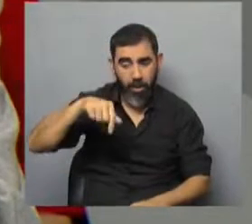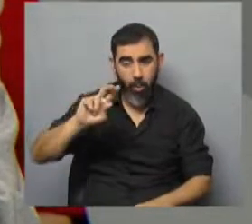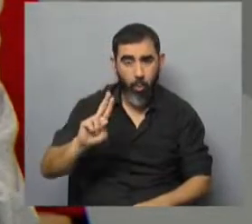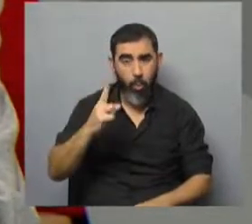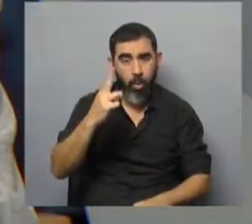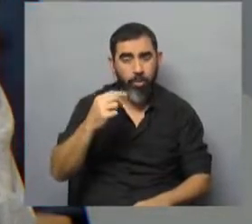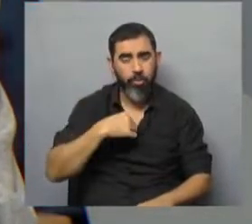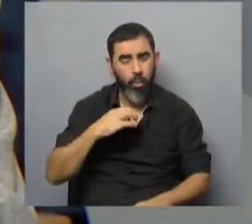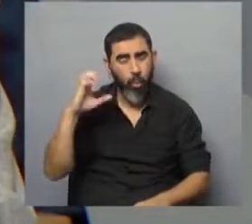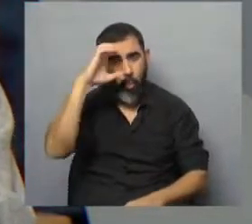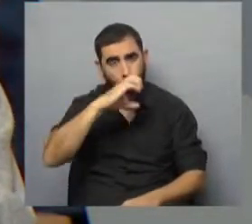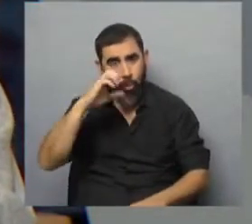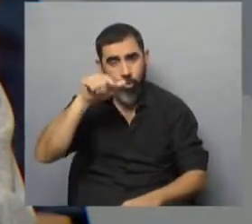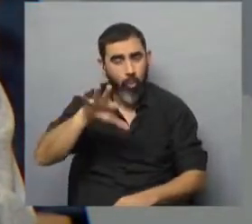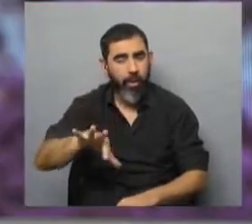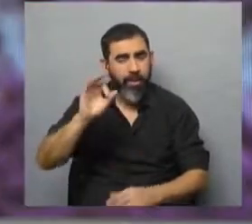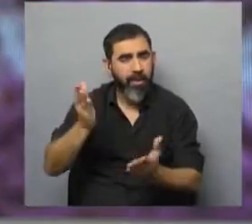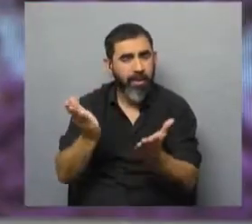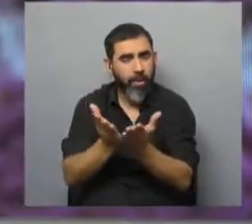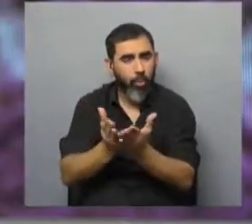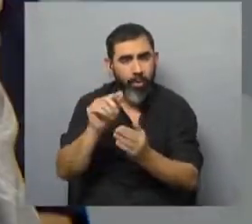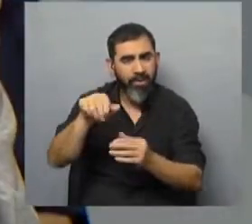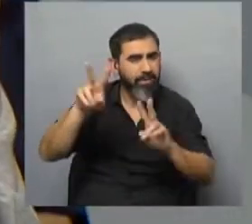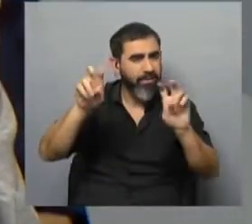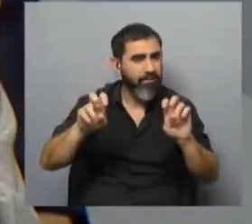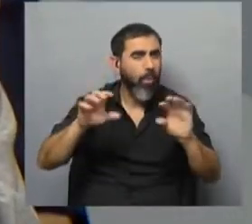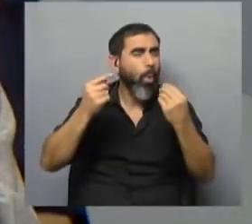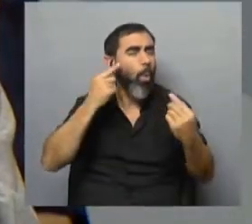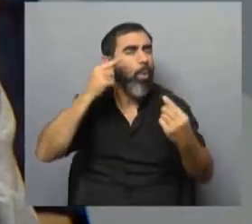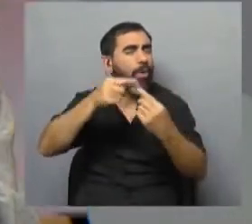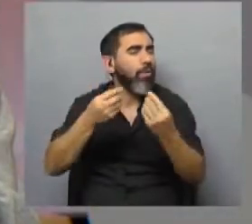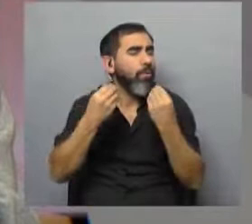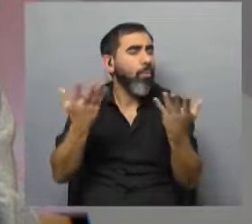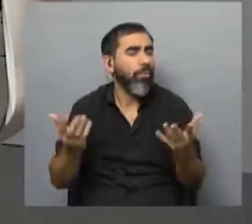cuando tú elegiste este camino, ¿qué es lo que estabas buscando?